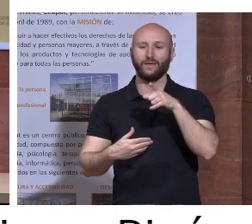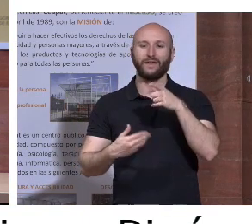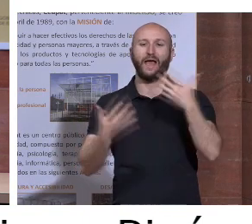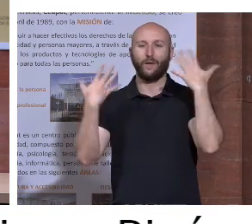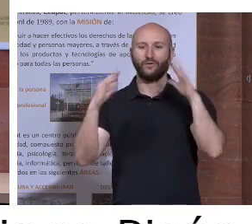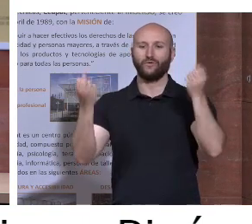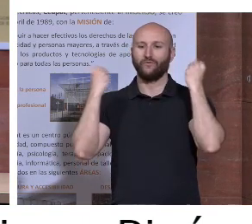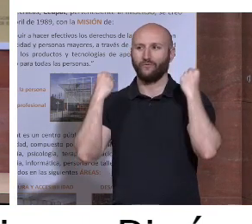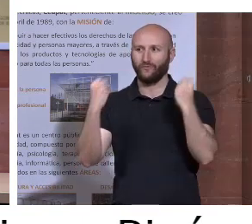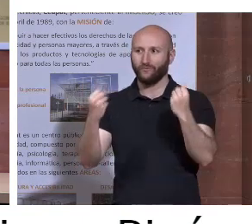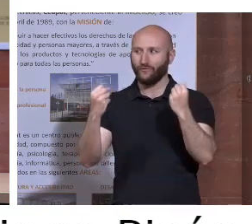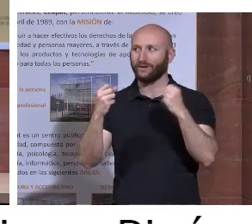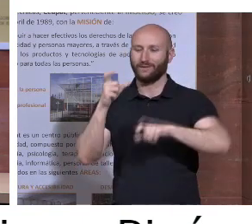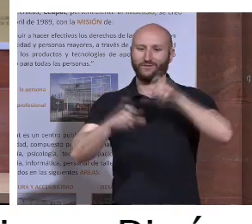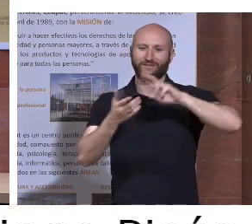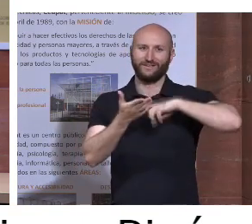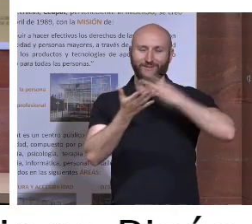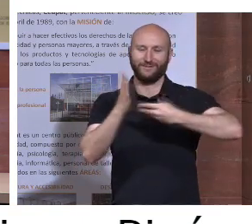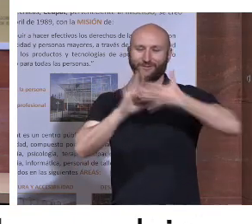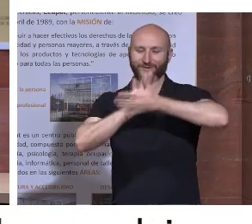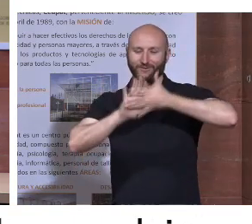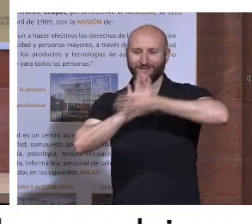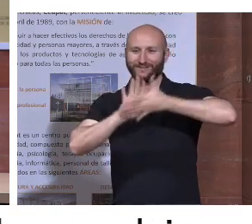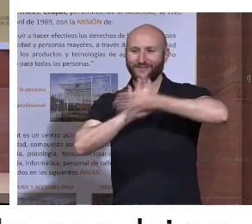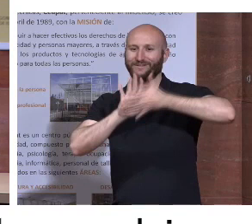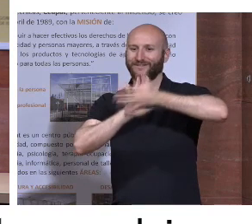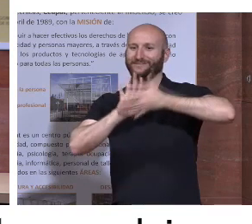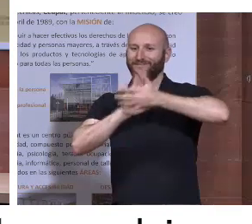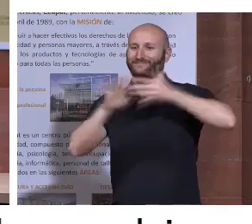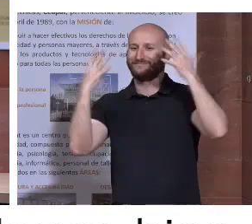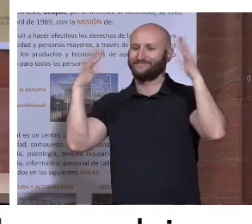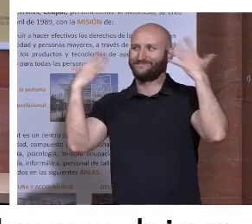fuerte a los intérpretes de lengua de signos.